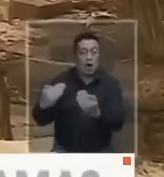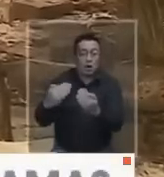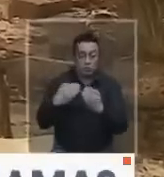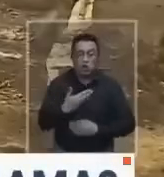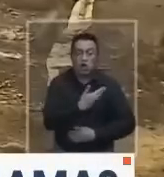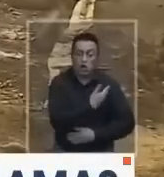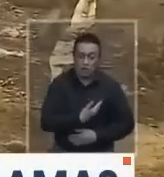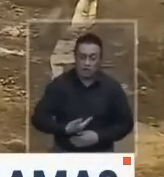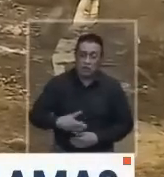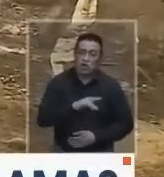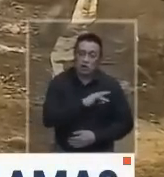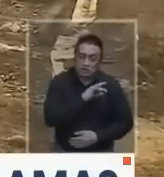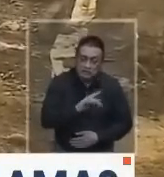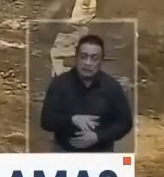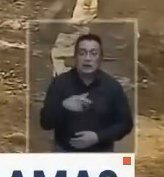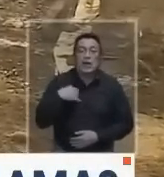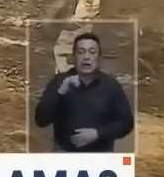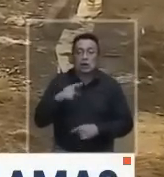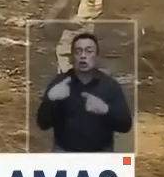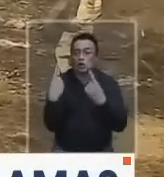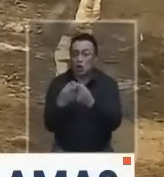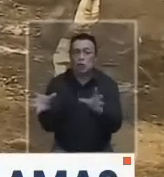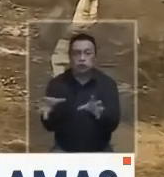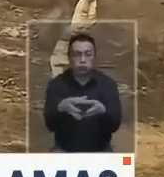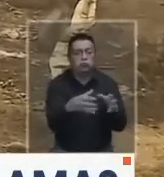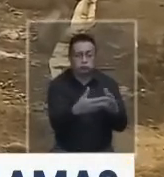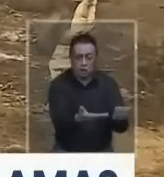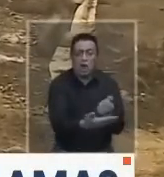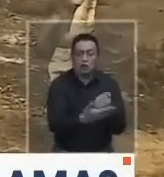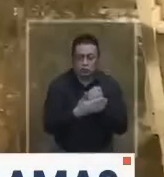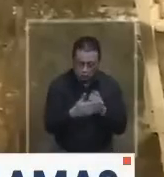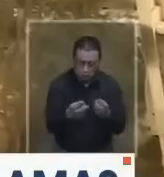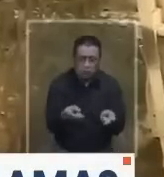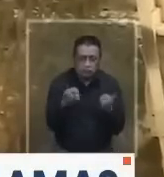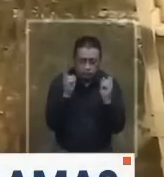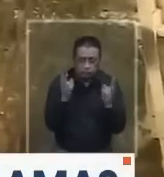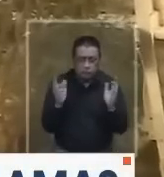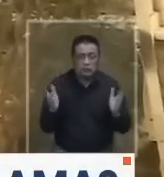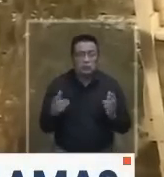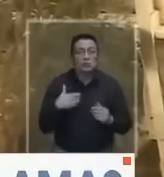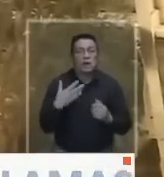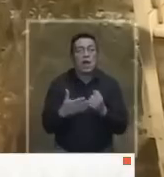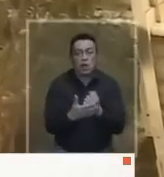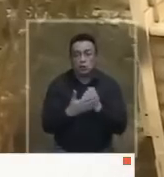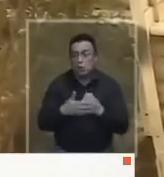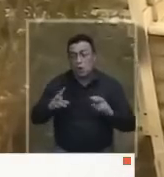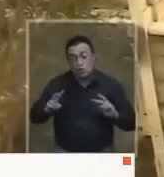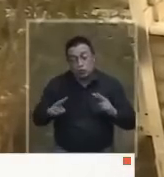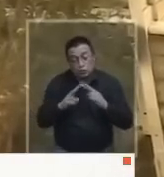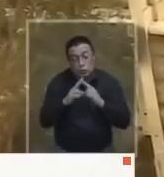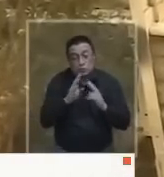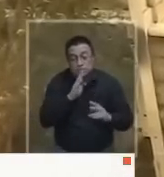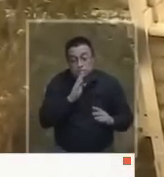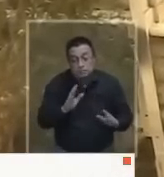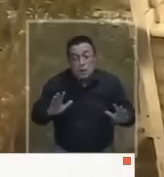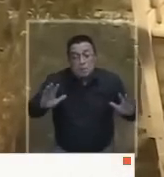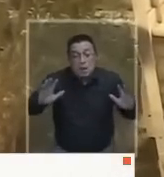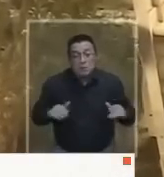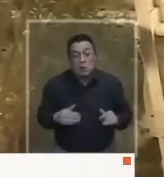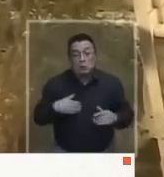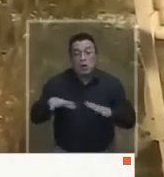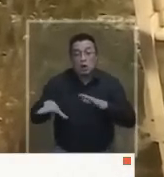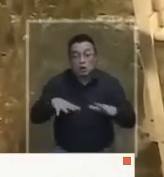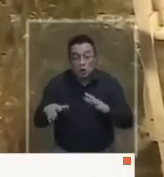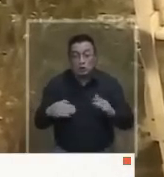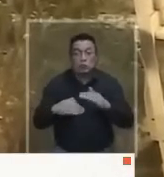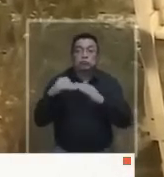de chile y de todas las organizaciones que puedan venir a darnos una mano hoy día será bienvenido que los ayuden a construirnos reconstruir materiales